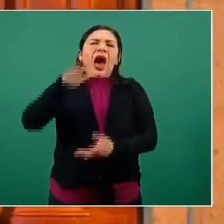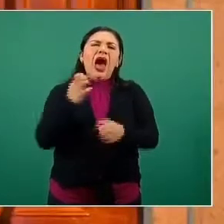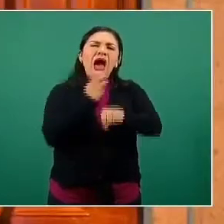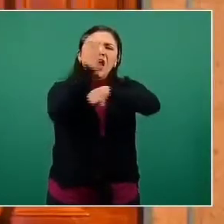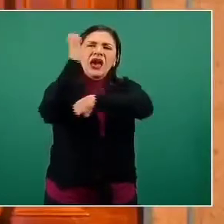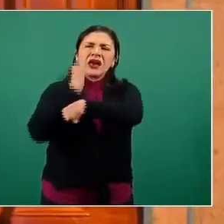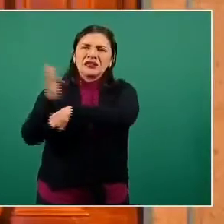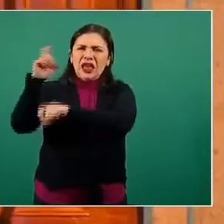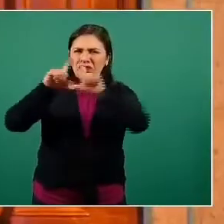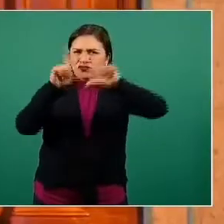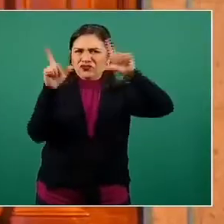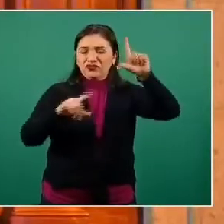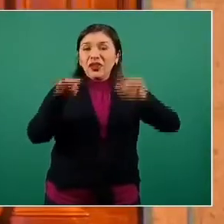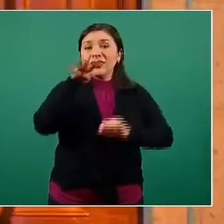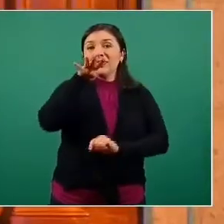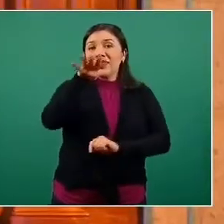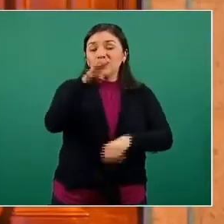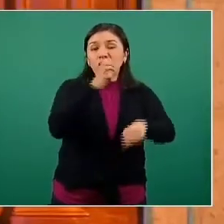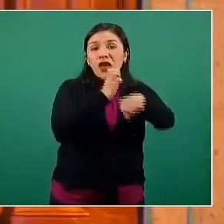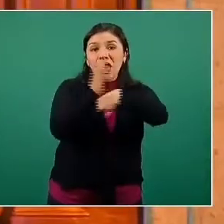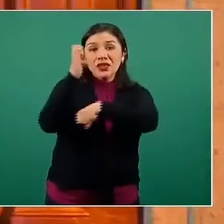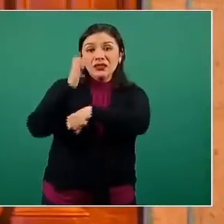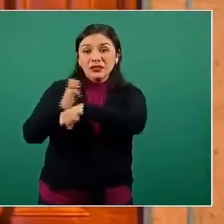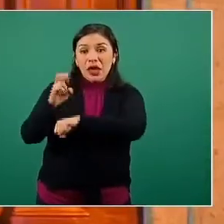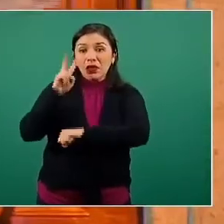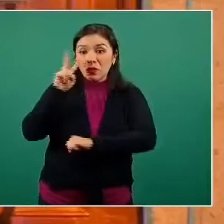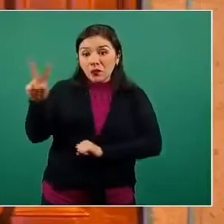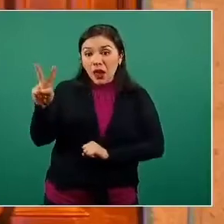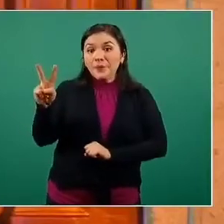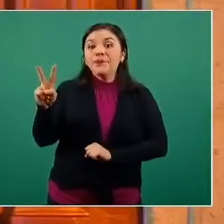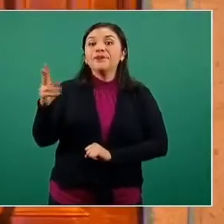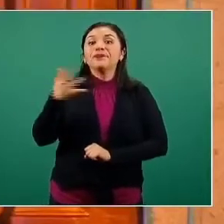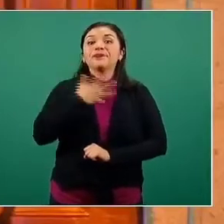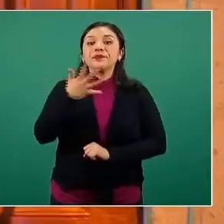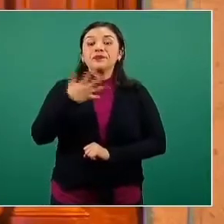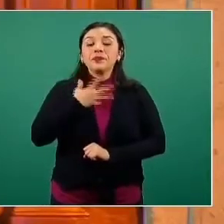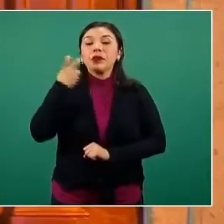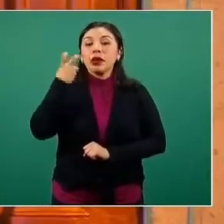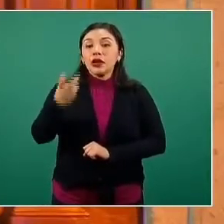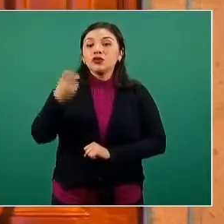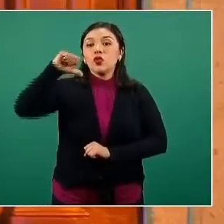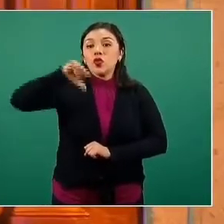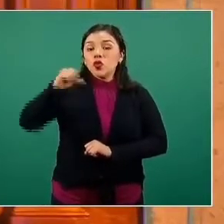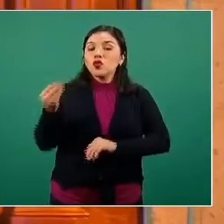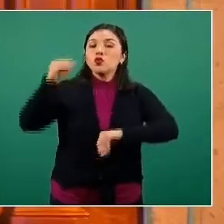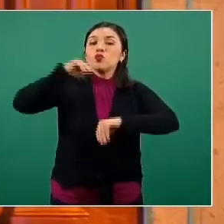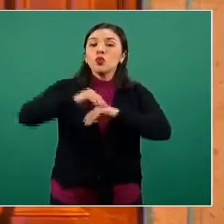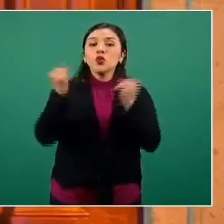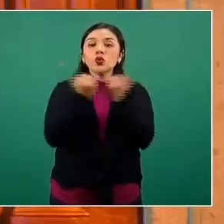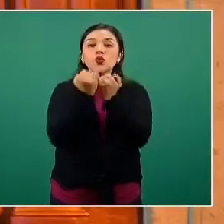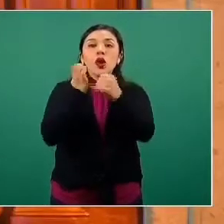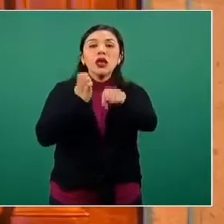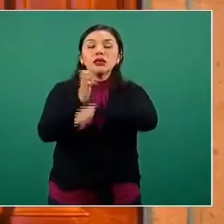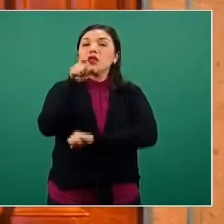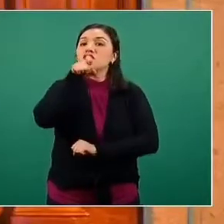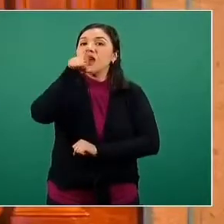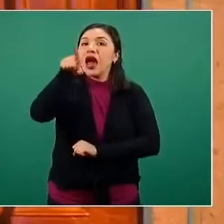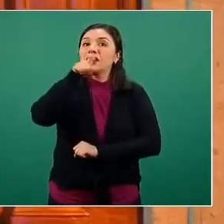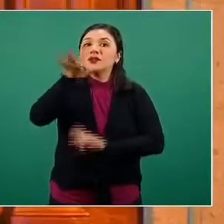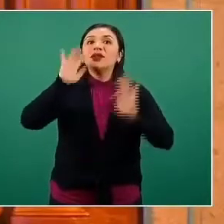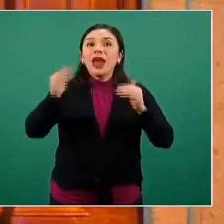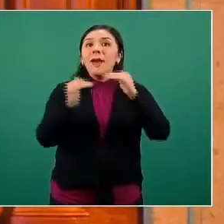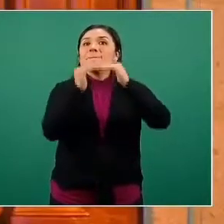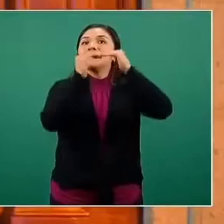entidades federativas, 19 entidades para ser exacto, a las cuales el día de hoy se suma también Jalisco, que disminuyó